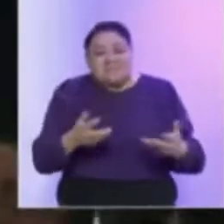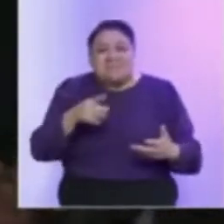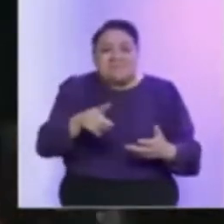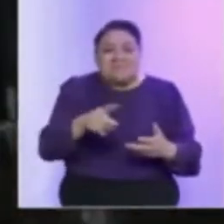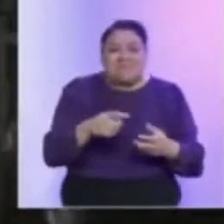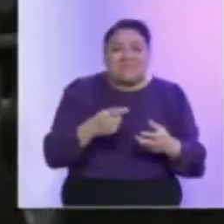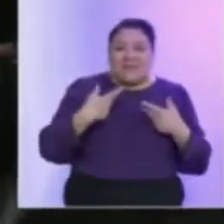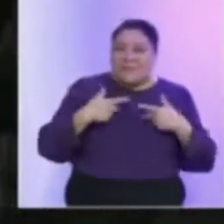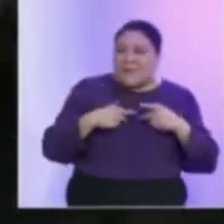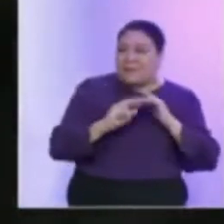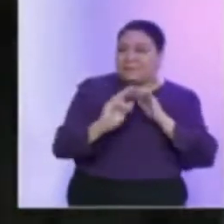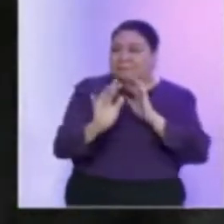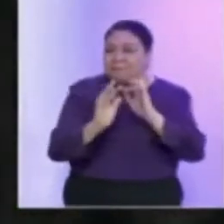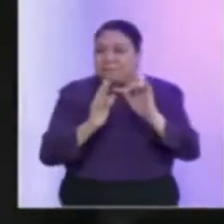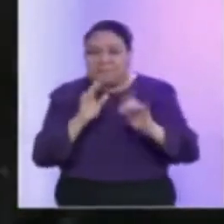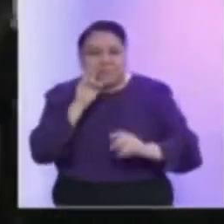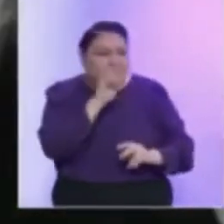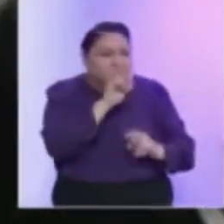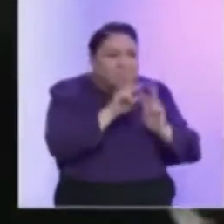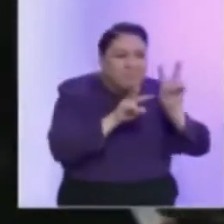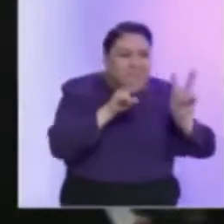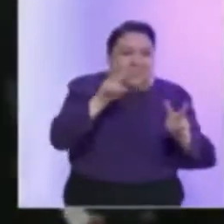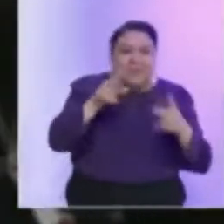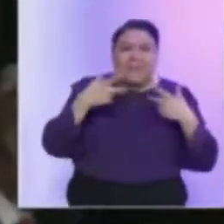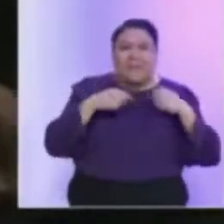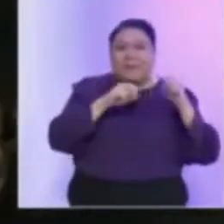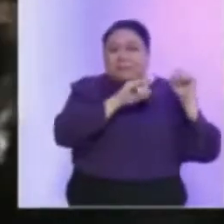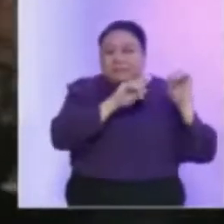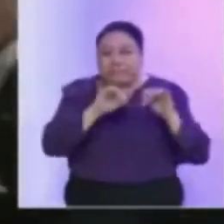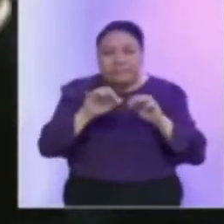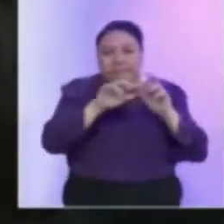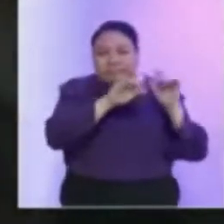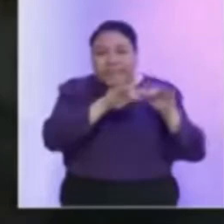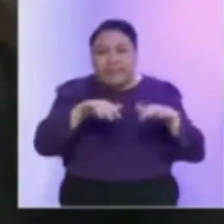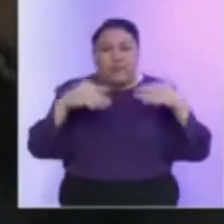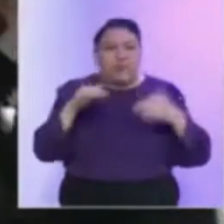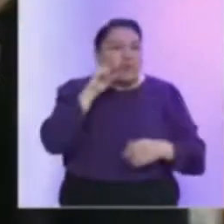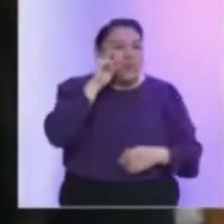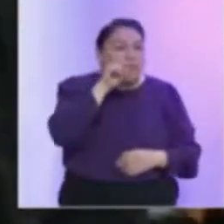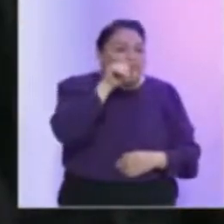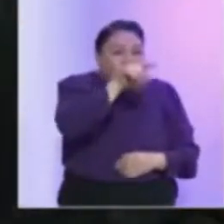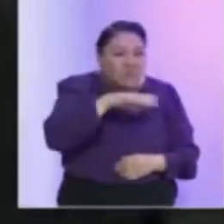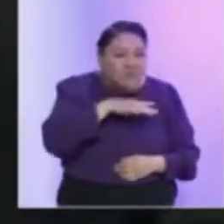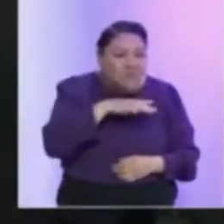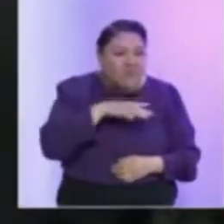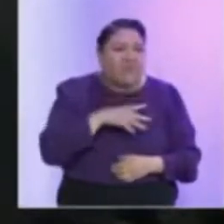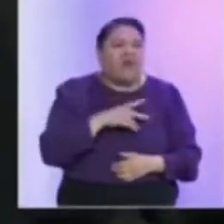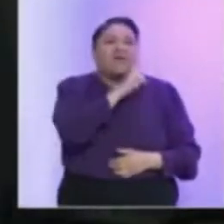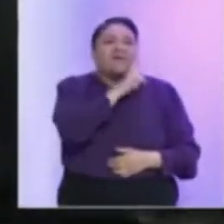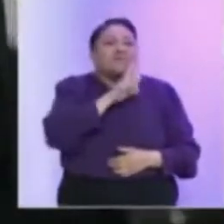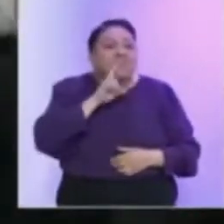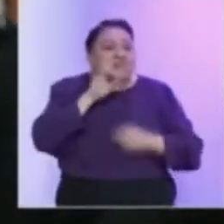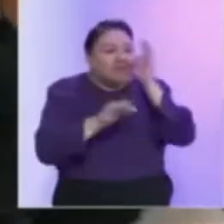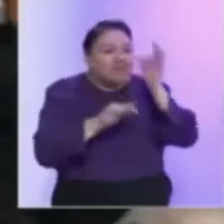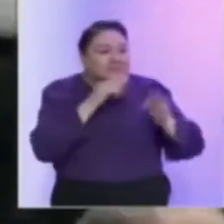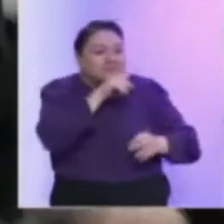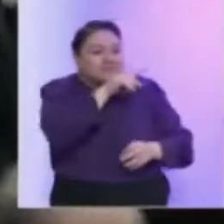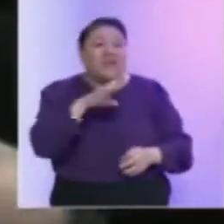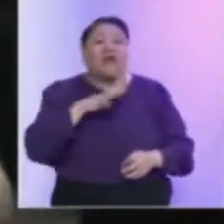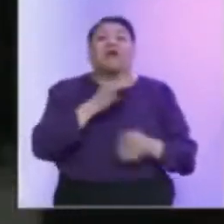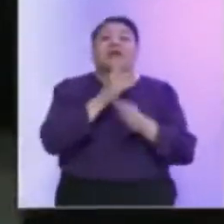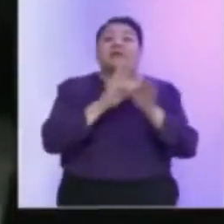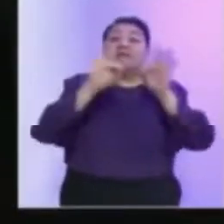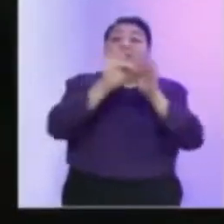la pasarela de personalidades, sí, que están llegando en este momento. Mira, ahí vemos a los medios de comunicación. Adelante,